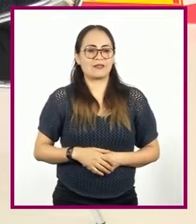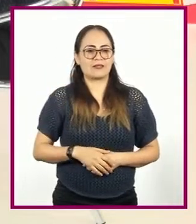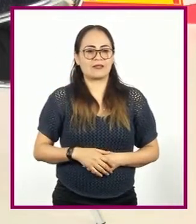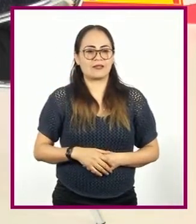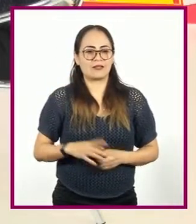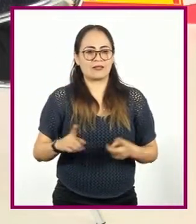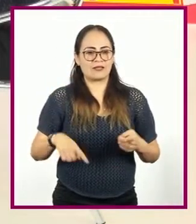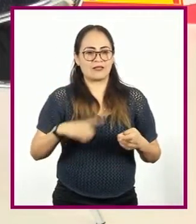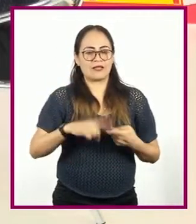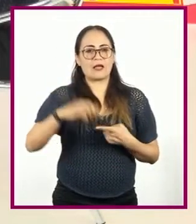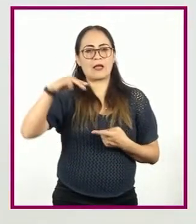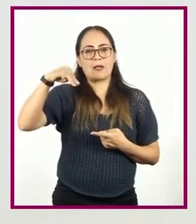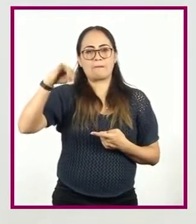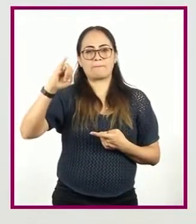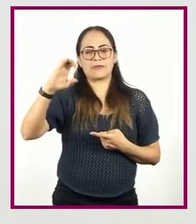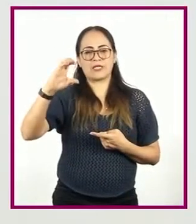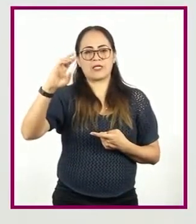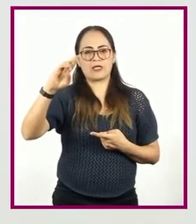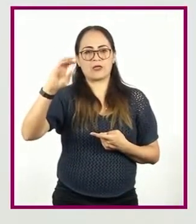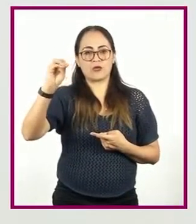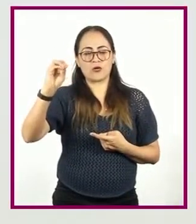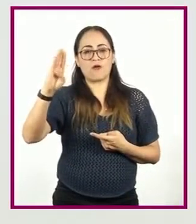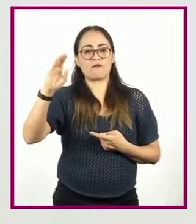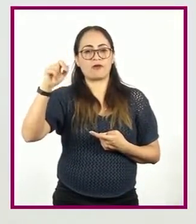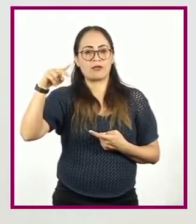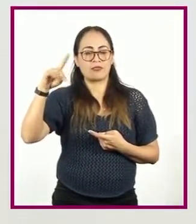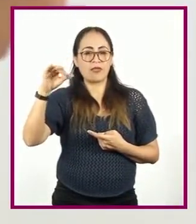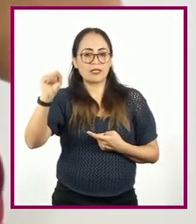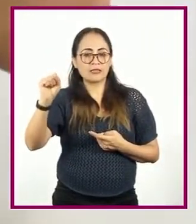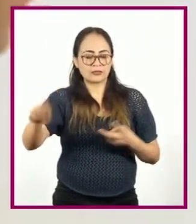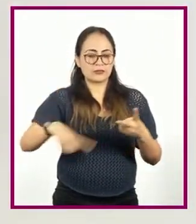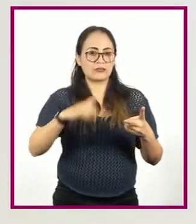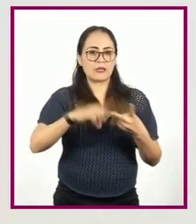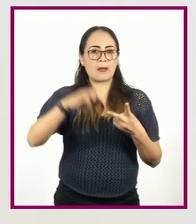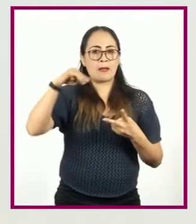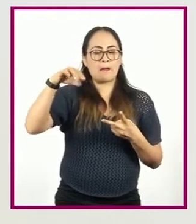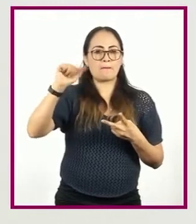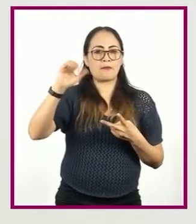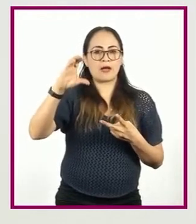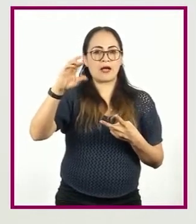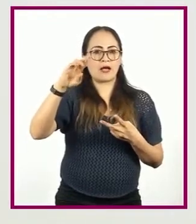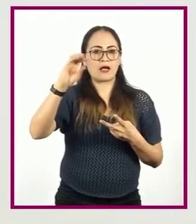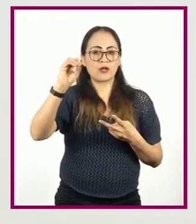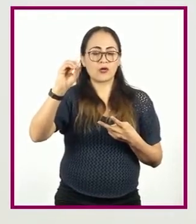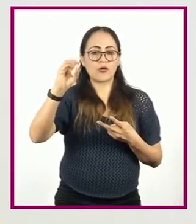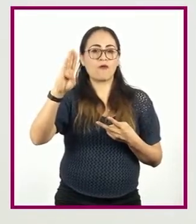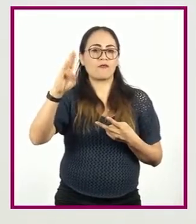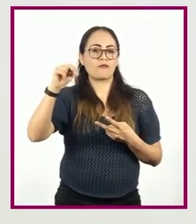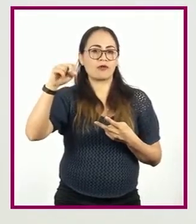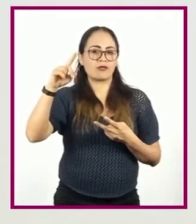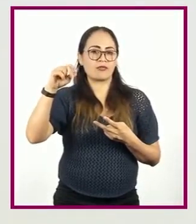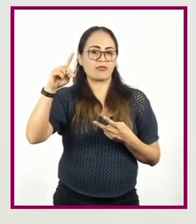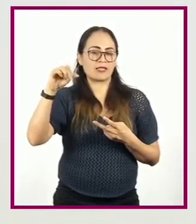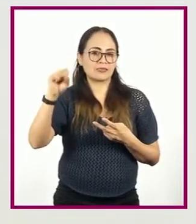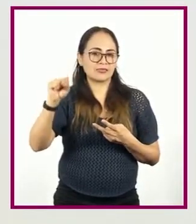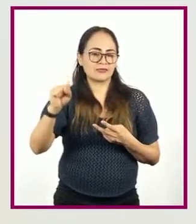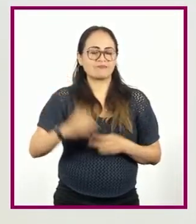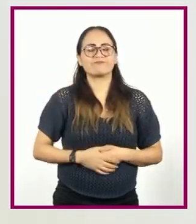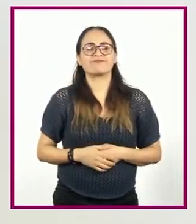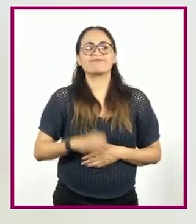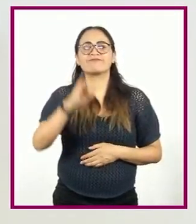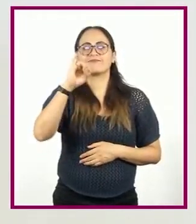Microbandas y macrobandas. Correcto. Me agarraste con las manos. Ay,